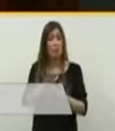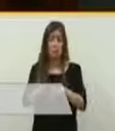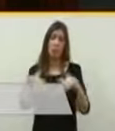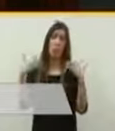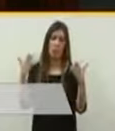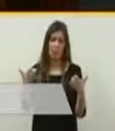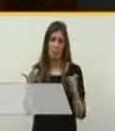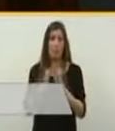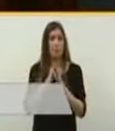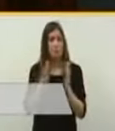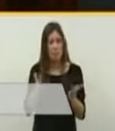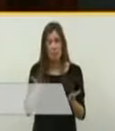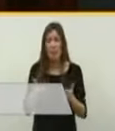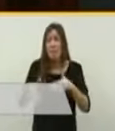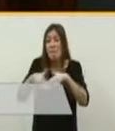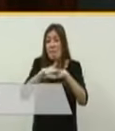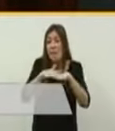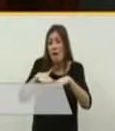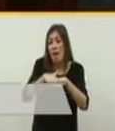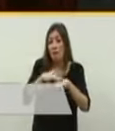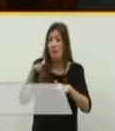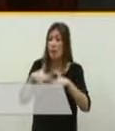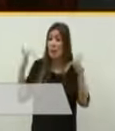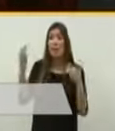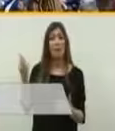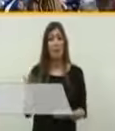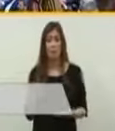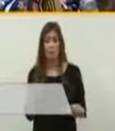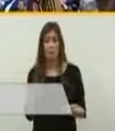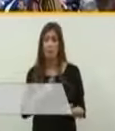la esencia de lo que es esta Cámara.